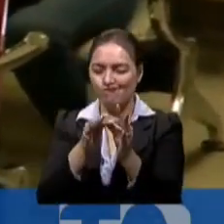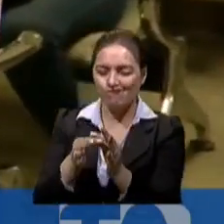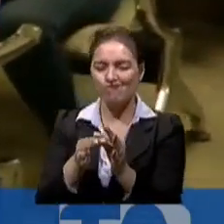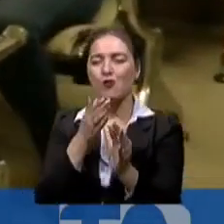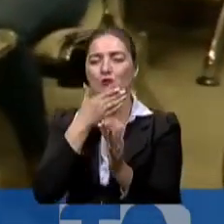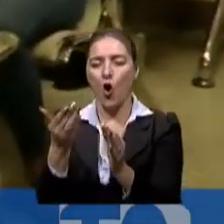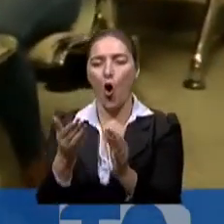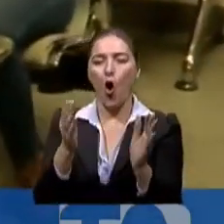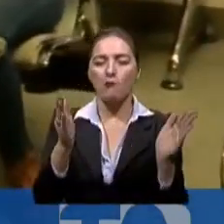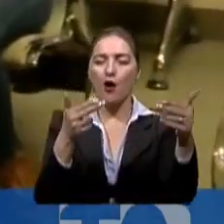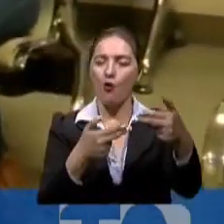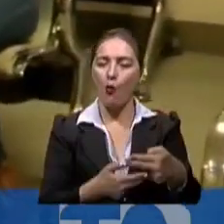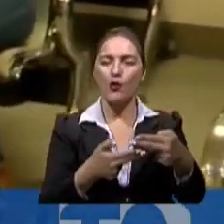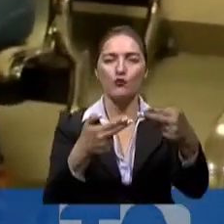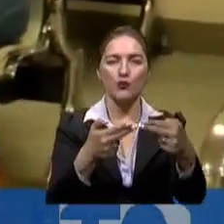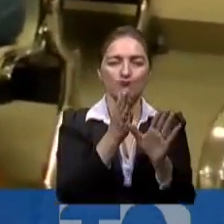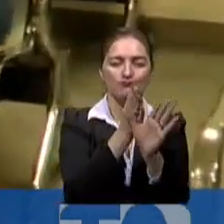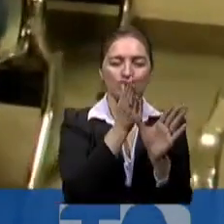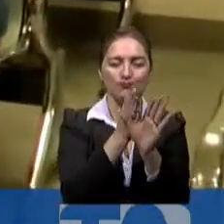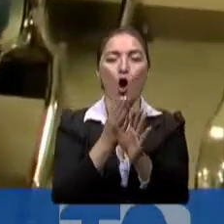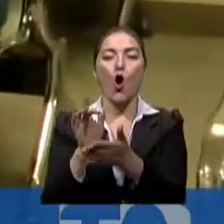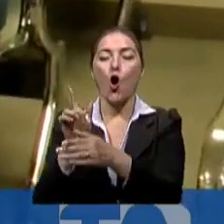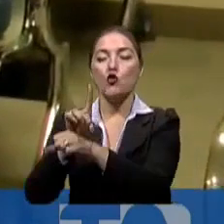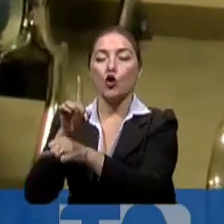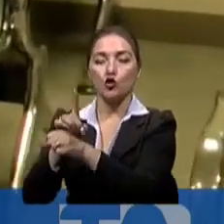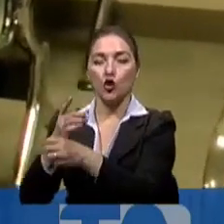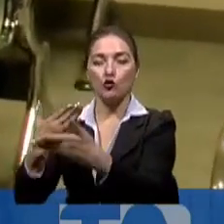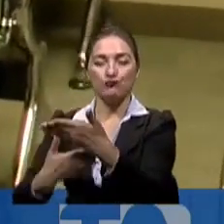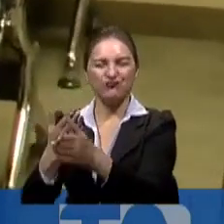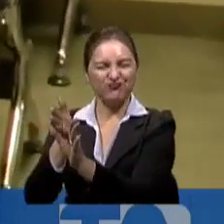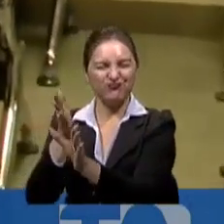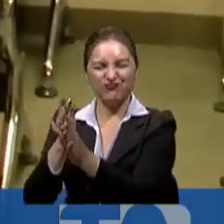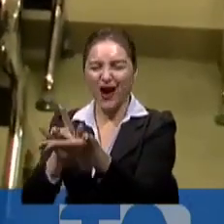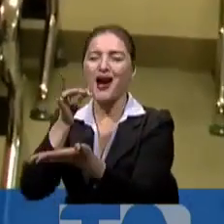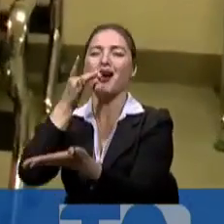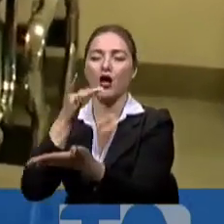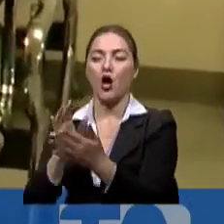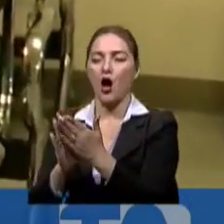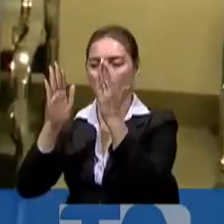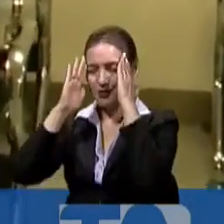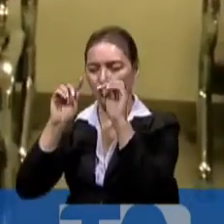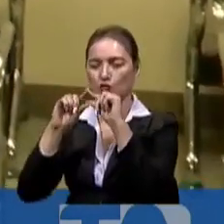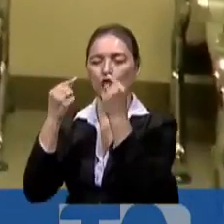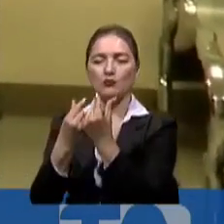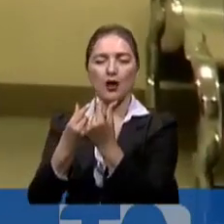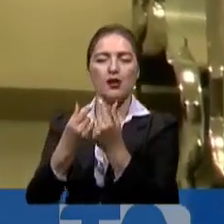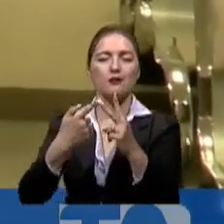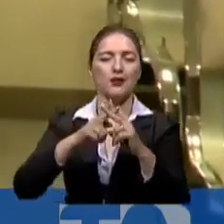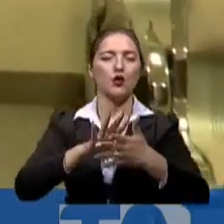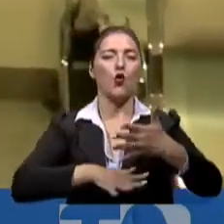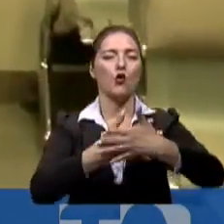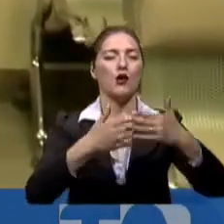consultorios de psicología de psiquiatría y también atención ambulatoria grupal y lo estamos atendiendo en un horario de 7 a